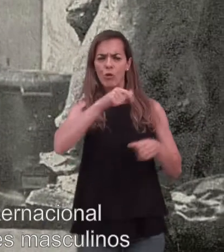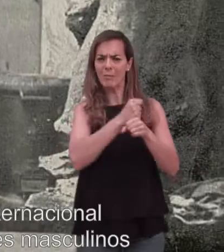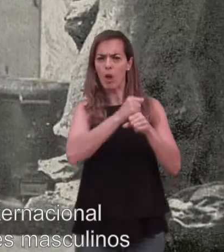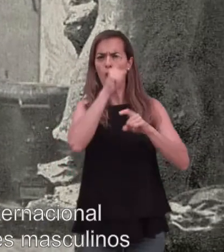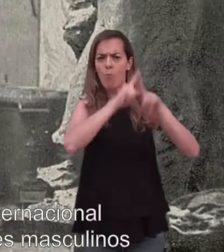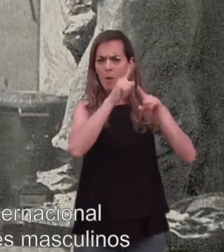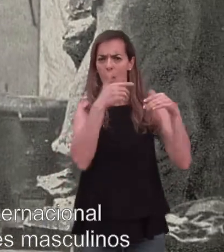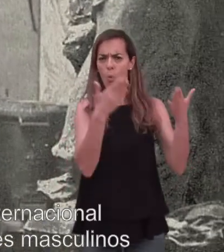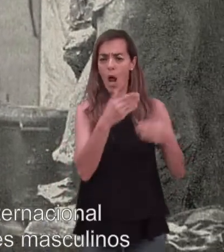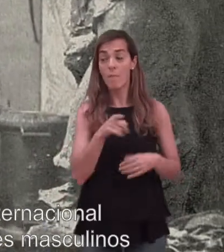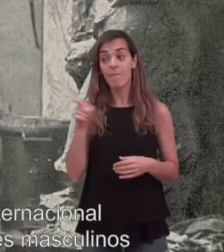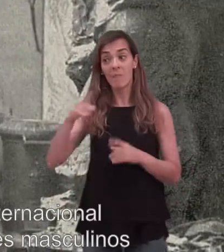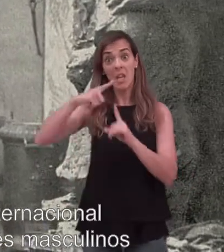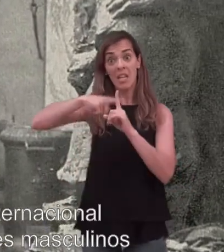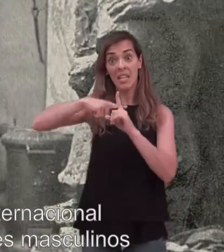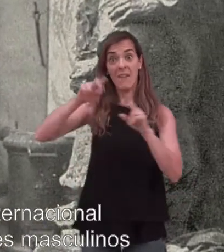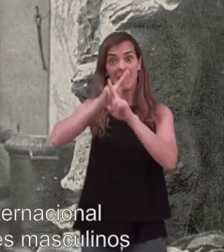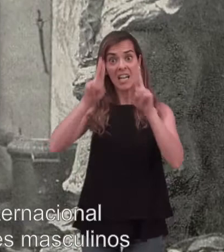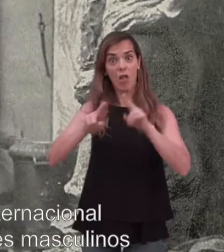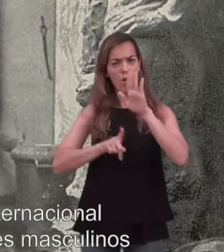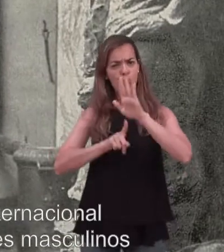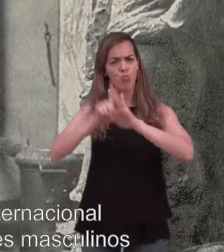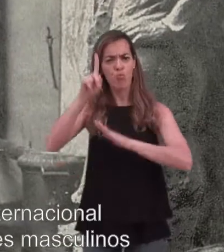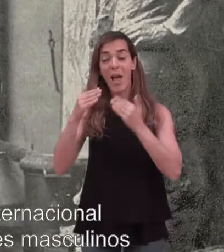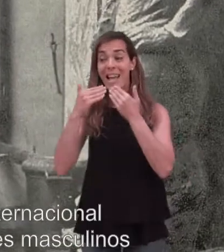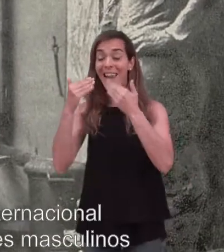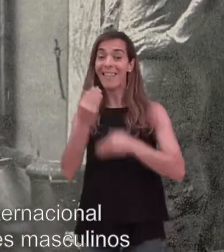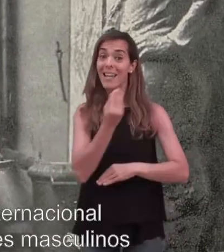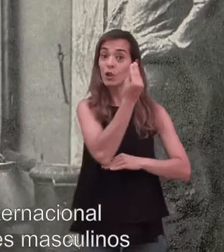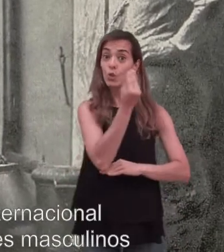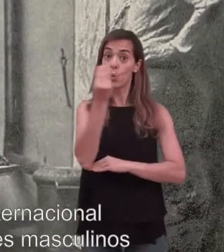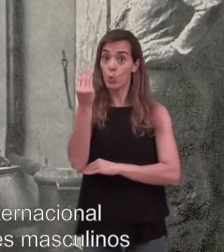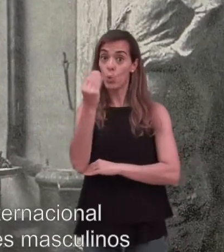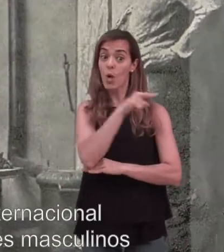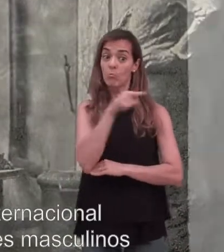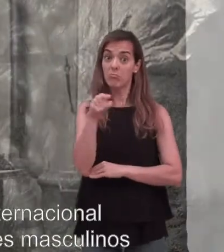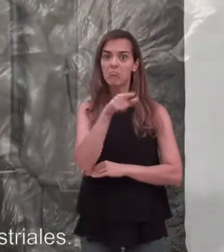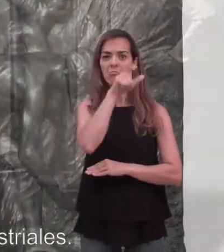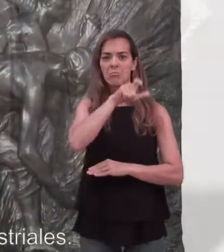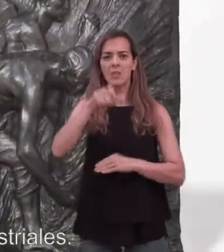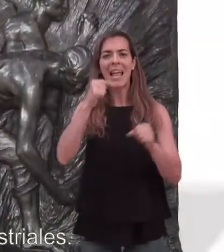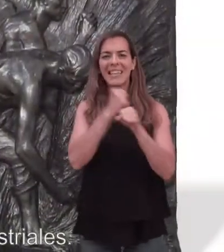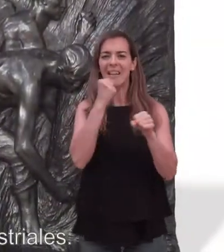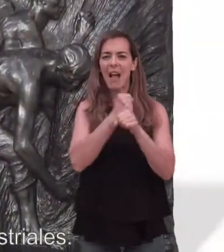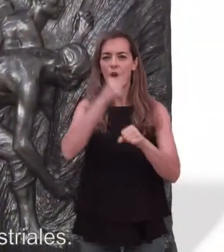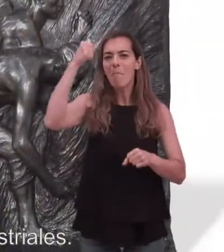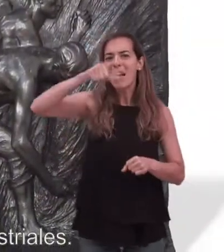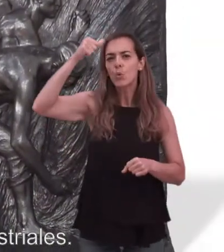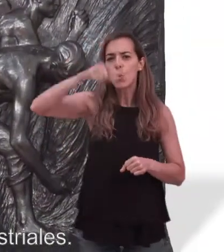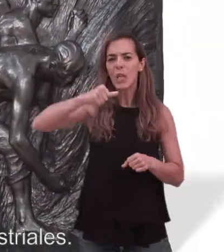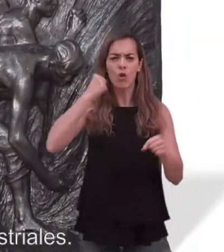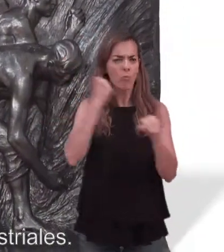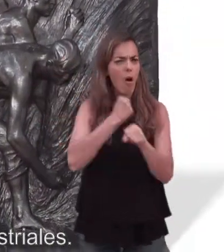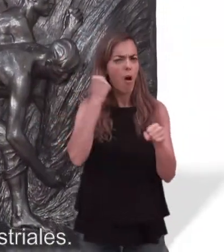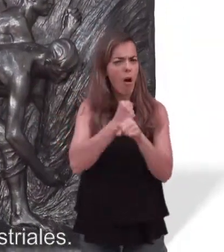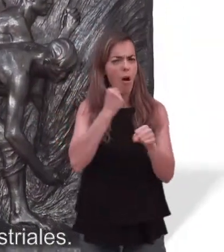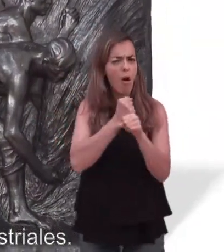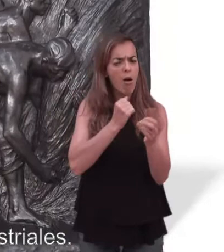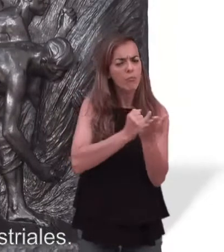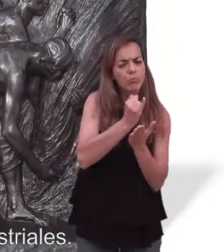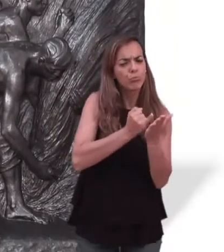proyección internacional gracias a sus esculturas de trabajadores masculinos realizando tareas agrarias e